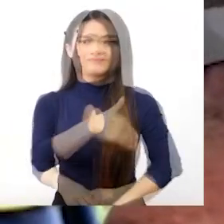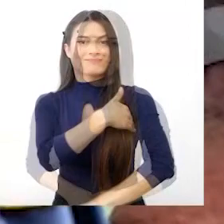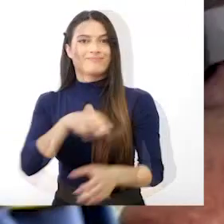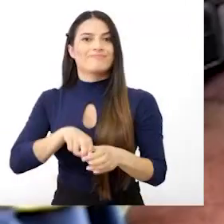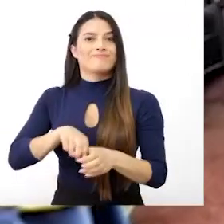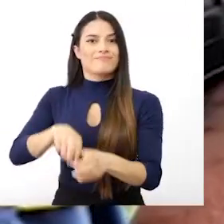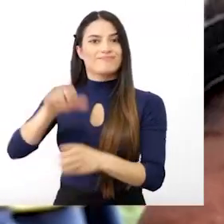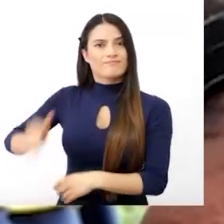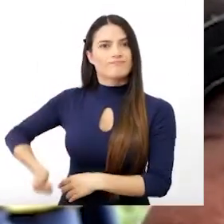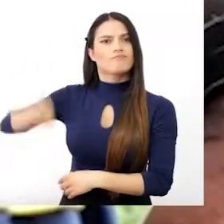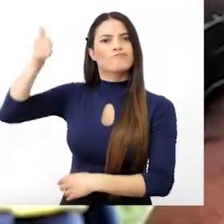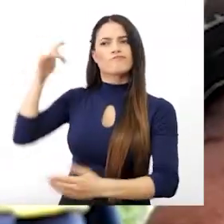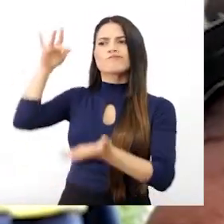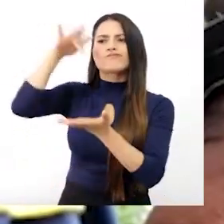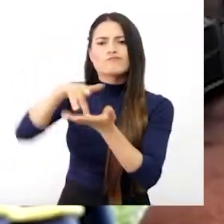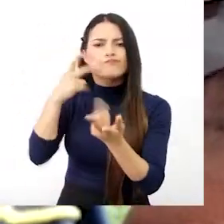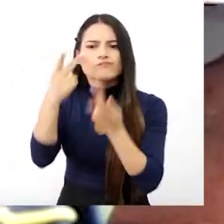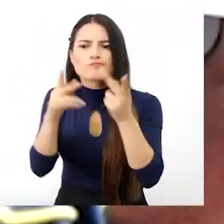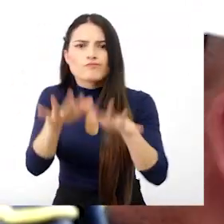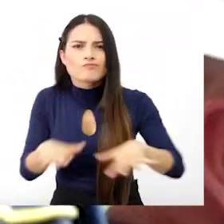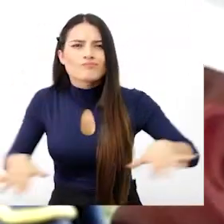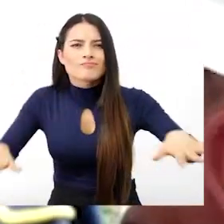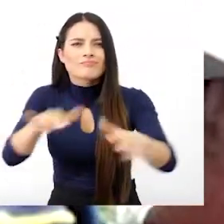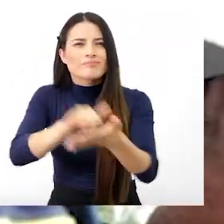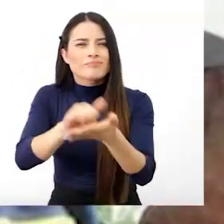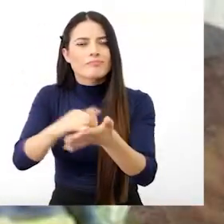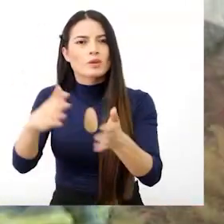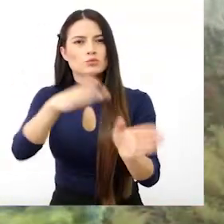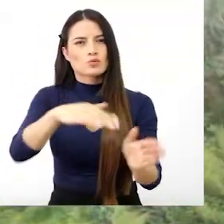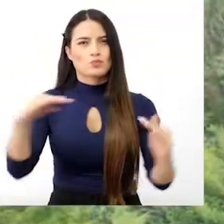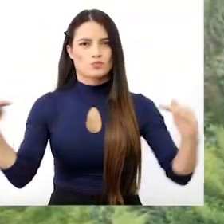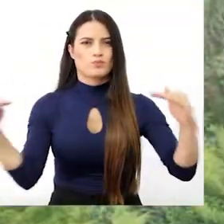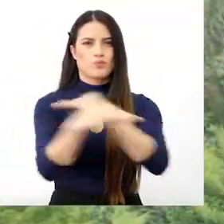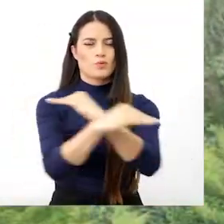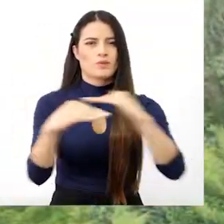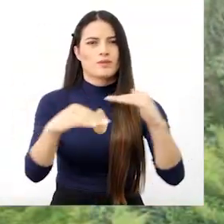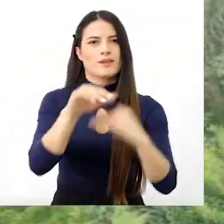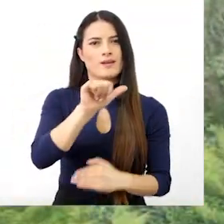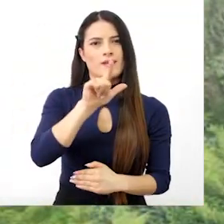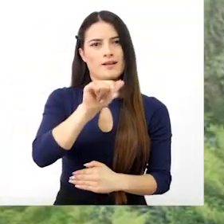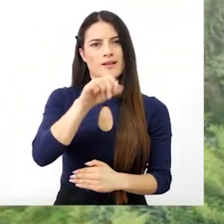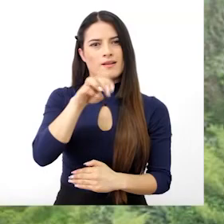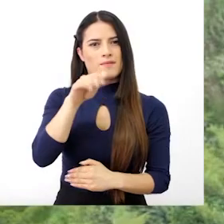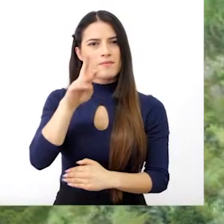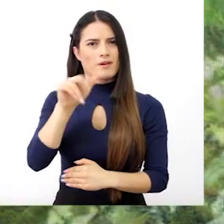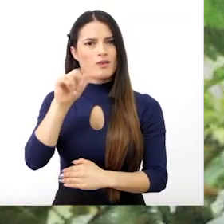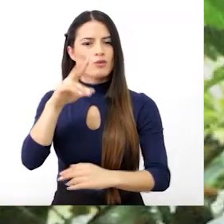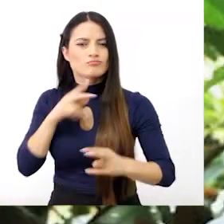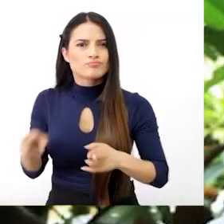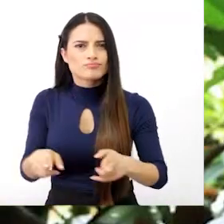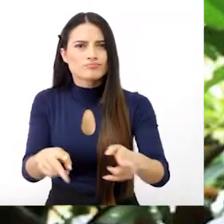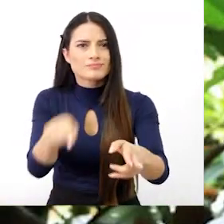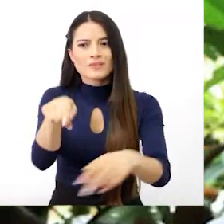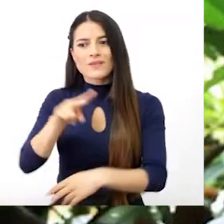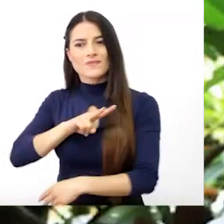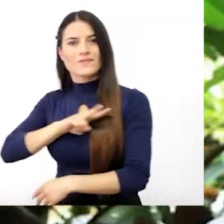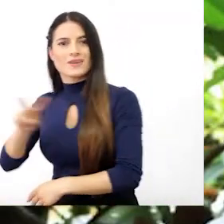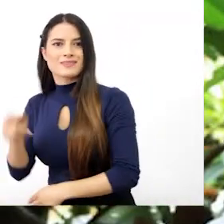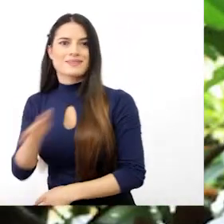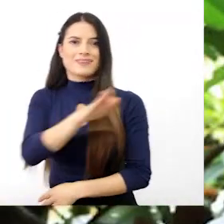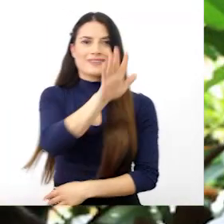Transporte, Guillermo Reyes, visitó la zona donde se ubica el puente El Alambrado sobre la Quebrada La Vieja, que conecta el valle con el